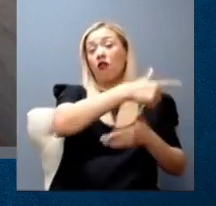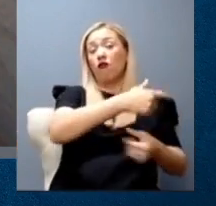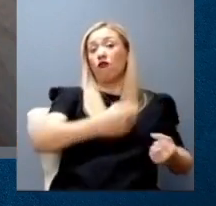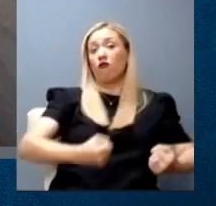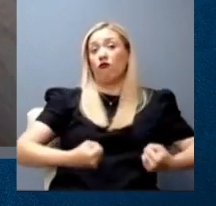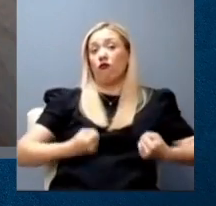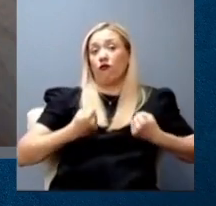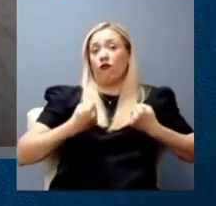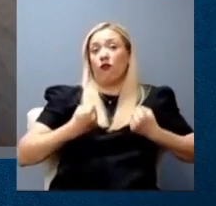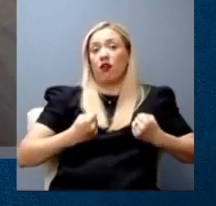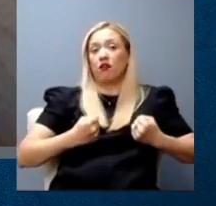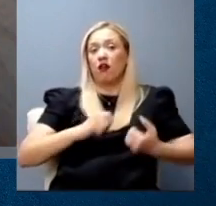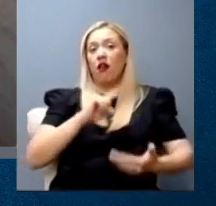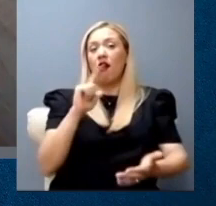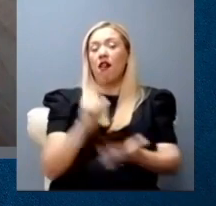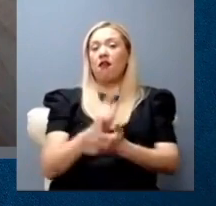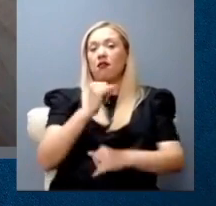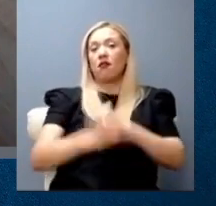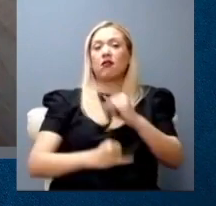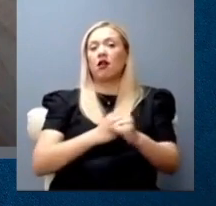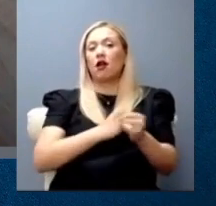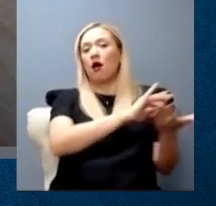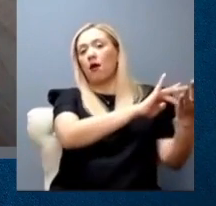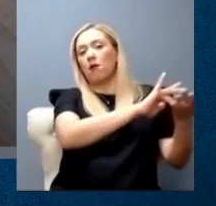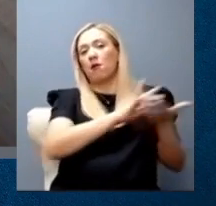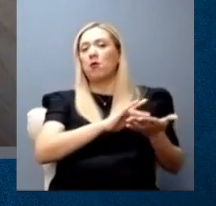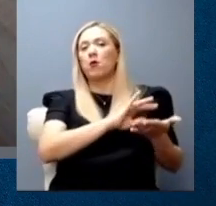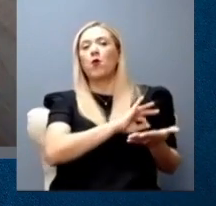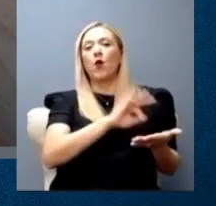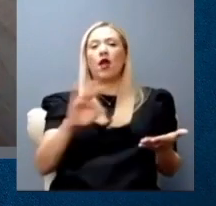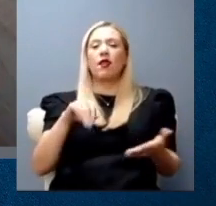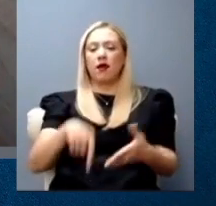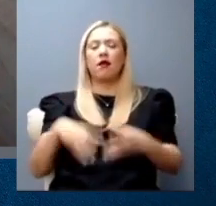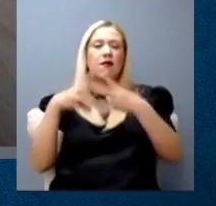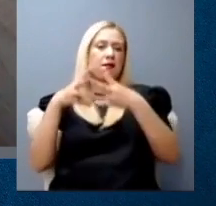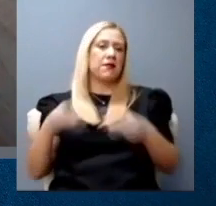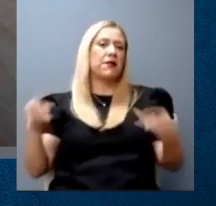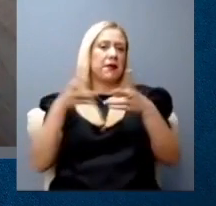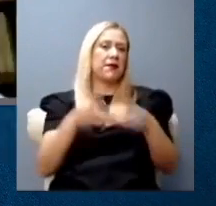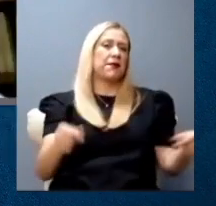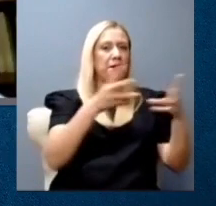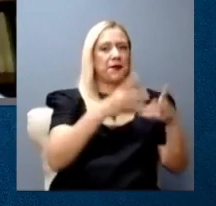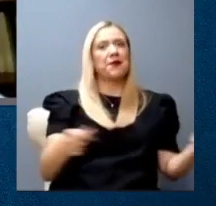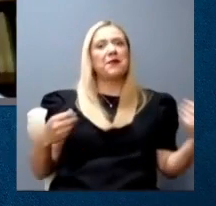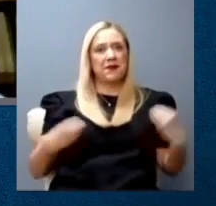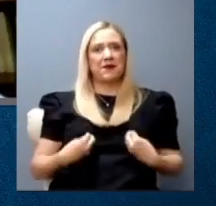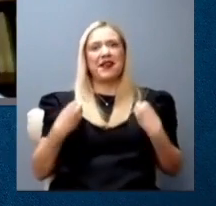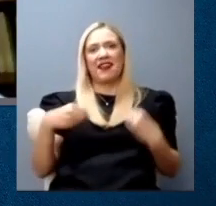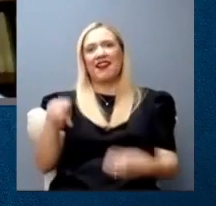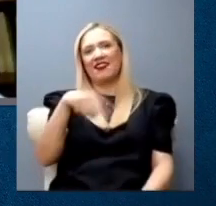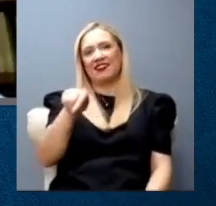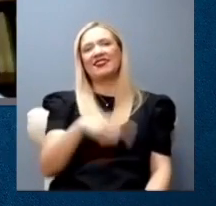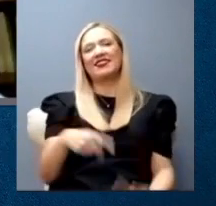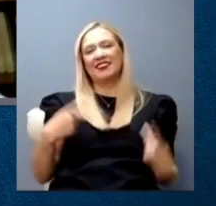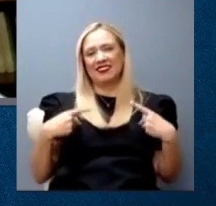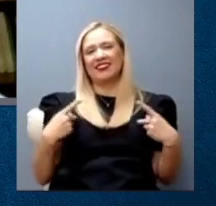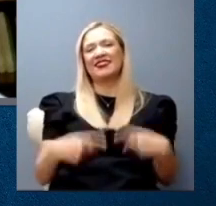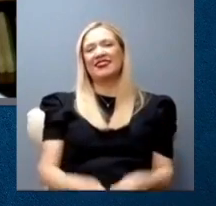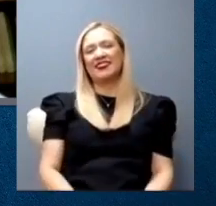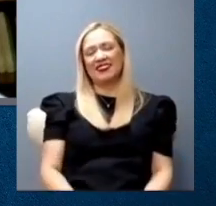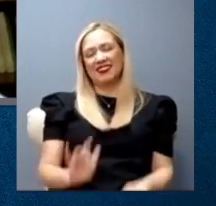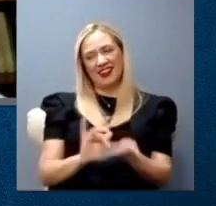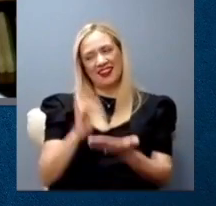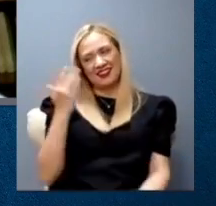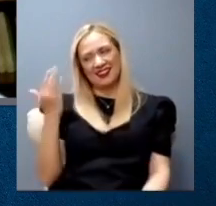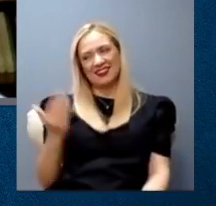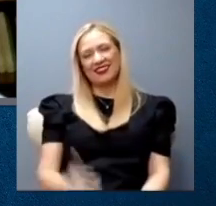que la internacionalización de los derechos humanos puede llegar a tener en la vida de las personas. Muchas gracias, Nuria. Carlos,